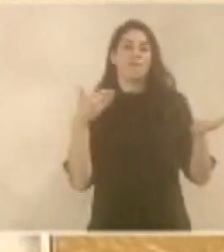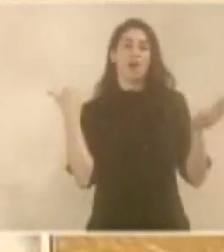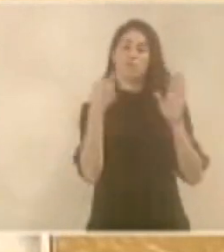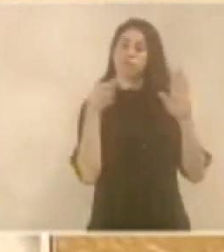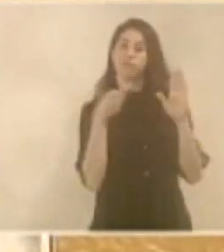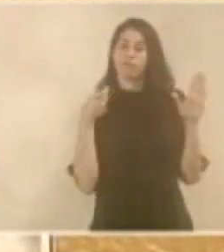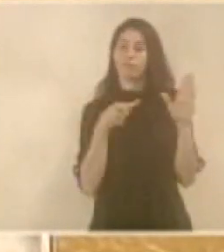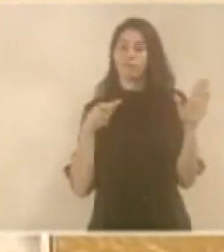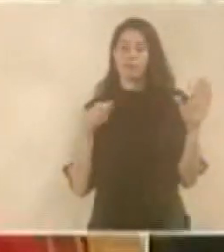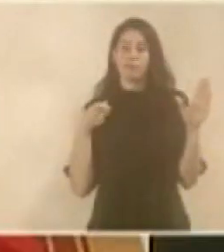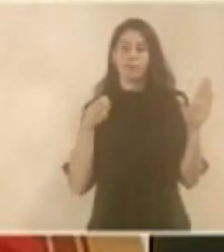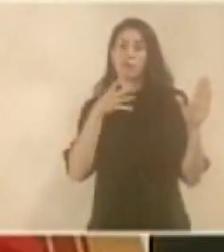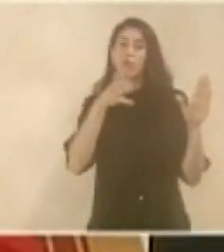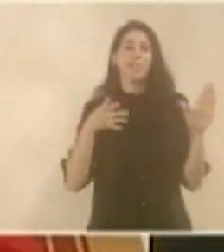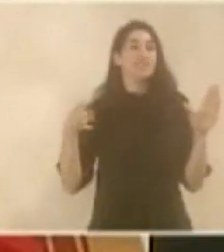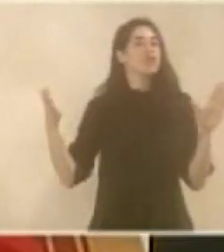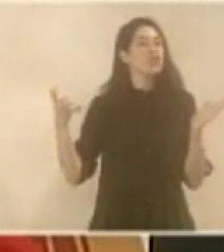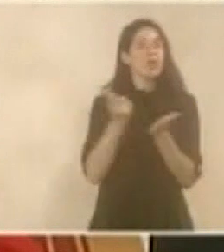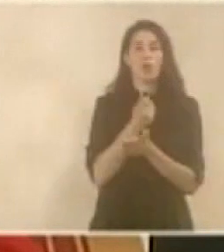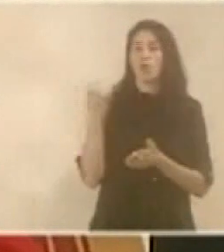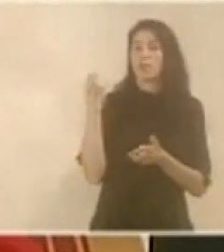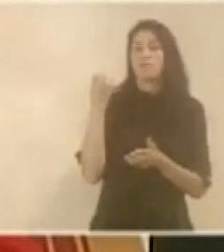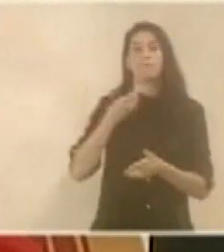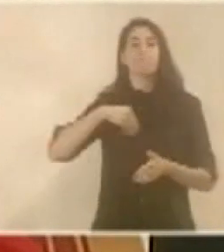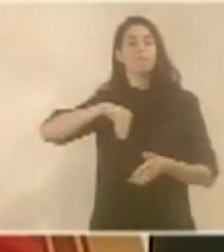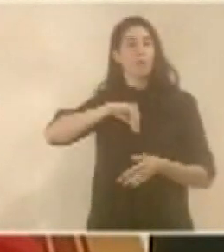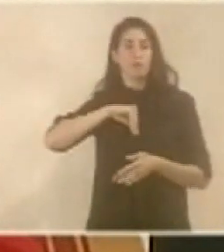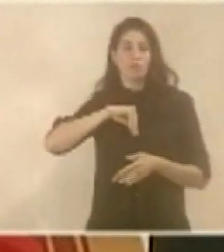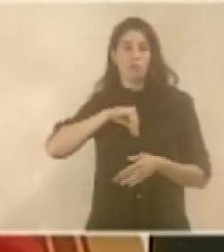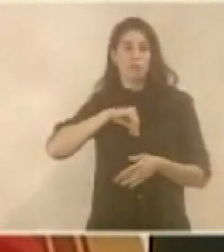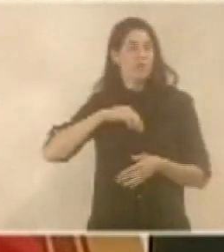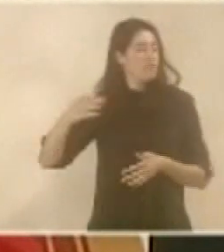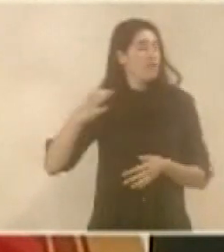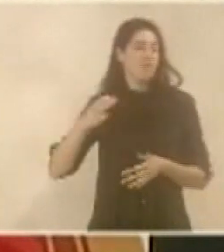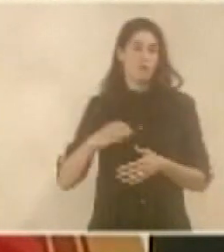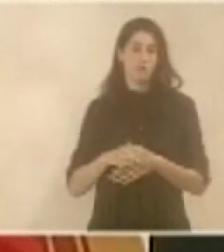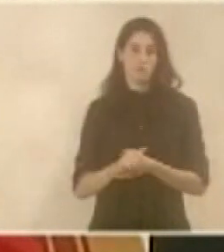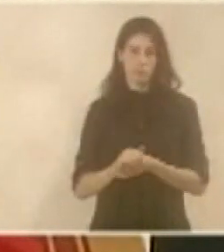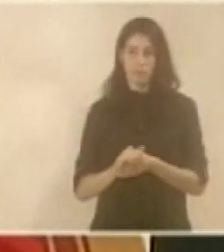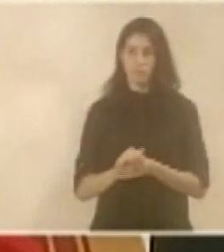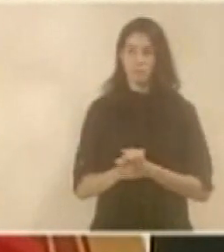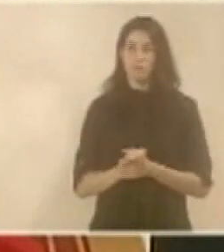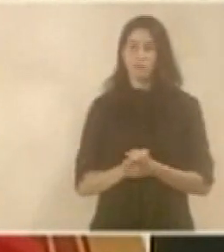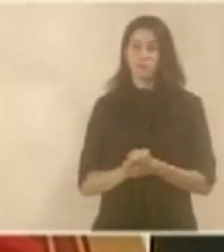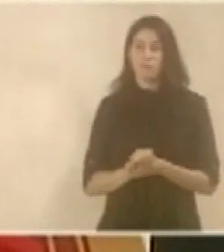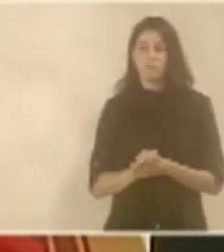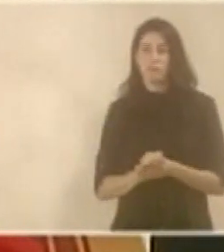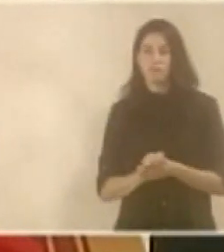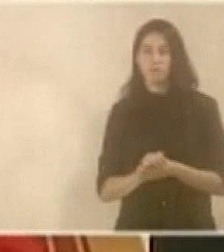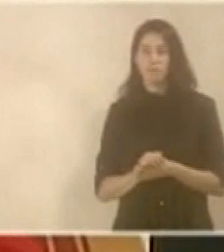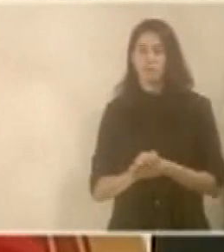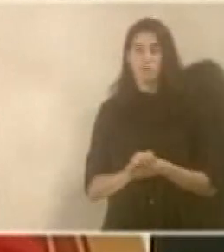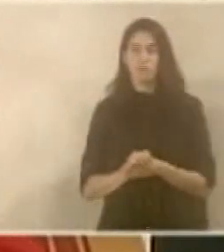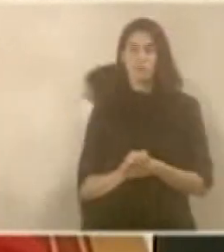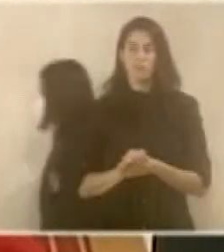ellos debe quedar con vida, no admitiéndose excepción ni motivo alguno. Con su insubordinación, Riego